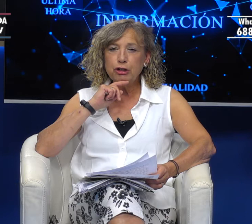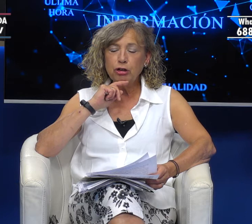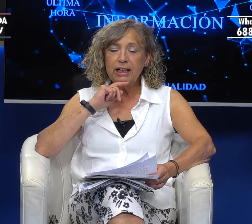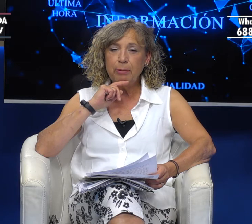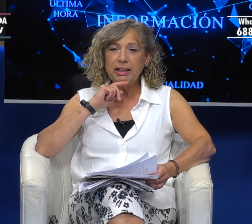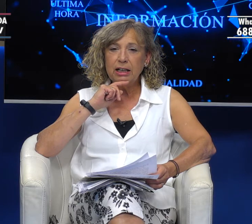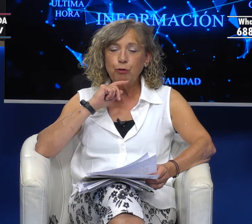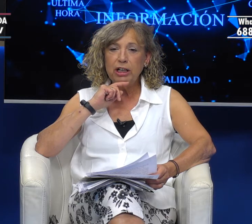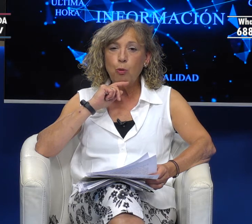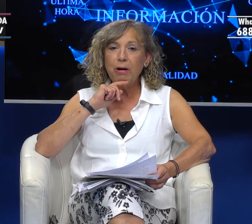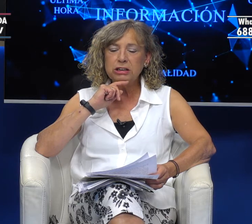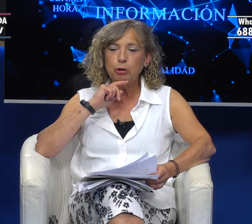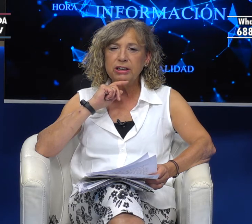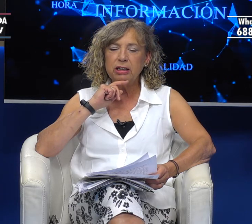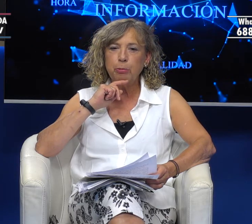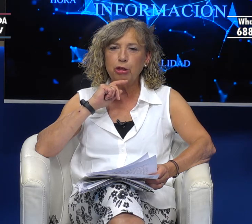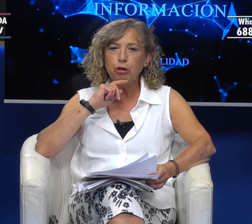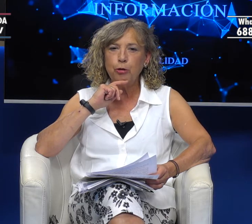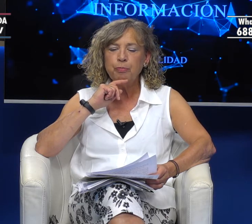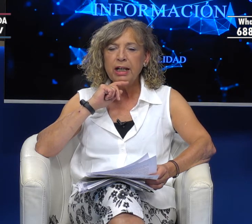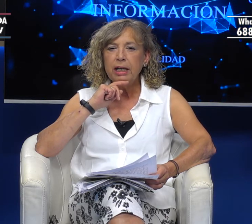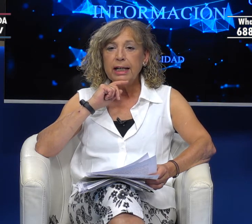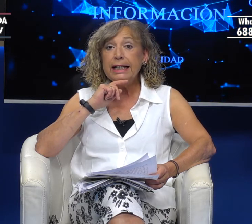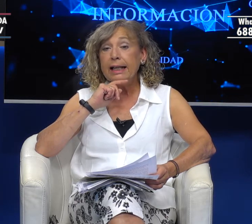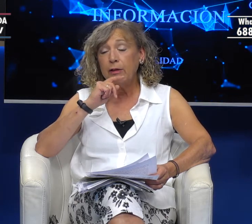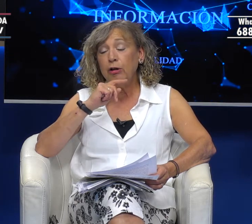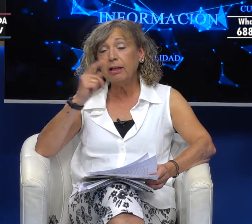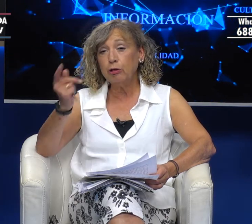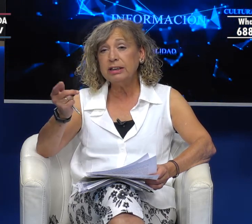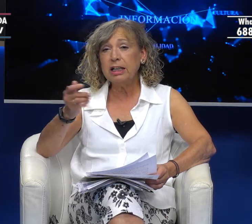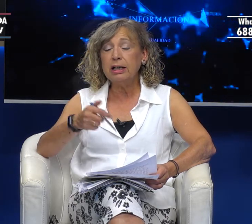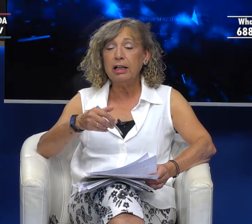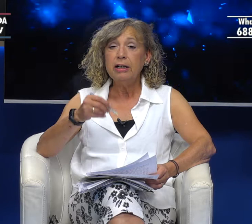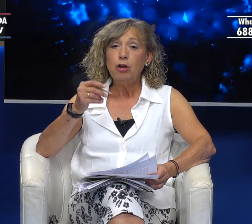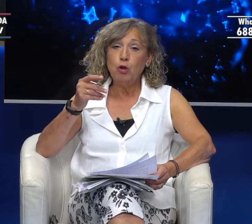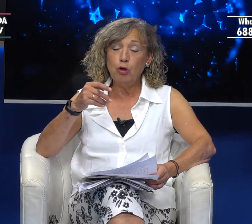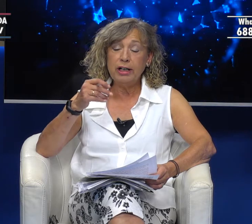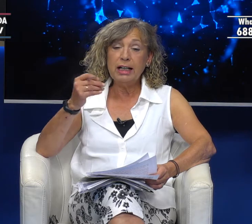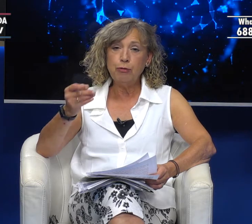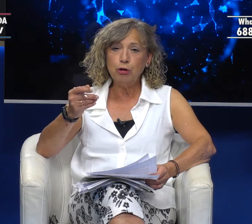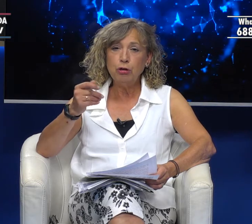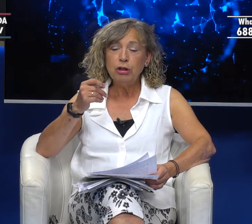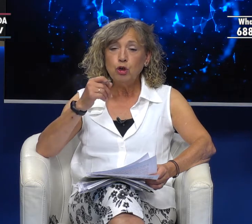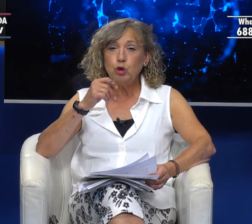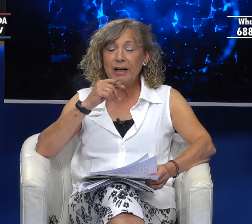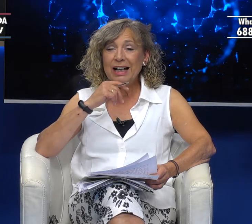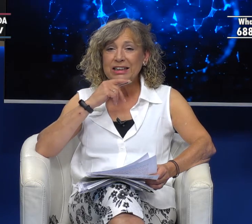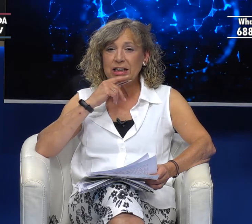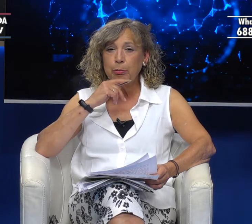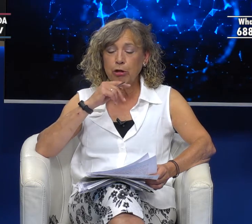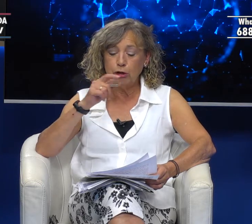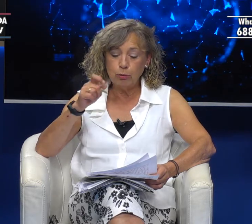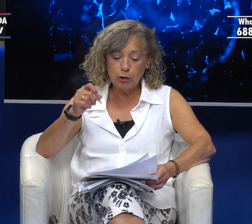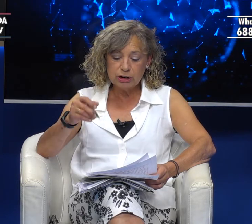la decisión de la vie de que fuera un máximo de 30% y le ha dado la razón a esta liga con lo que el aforo sube al